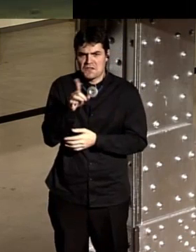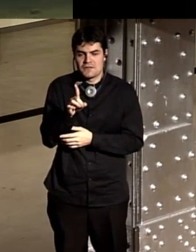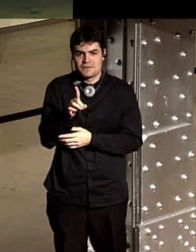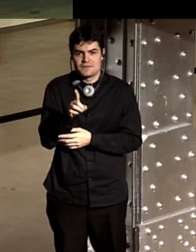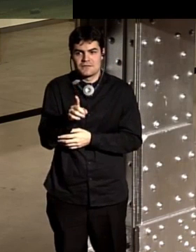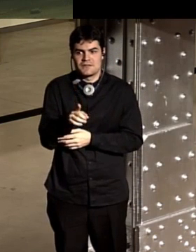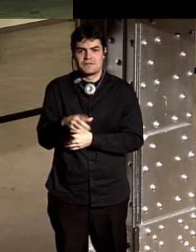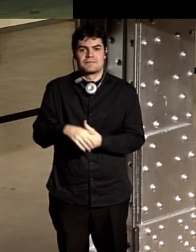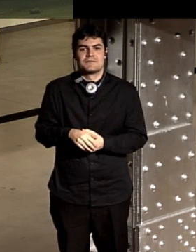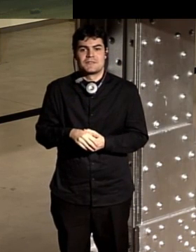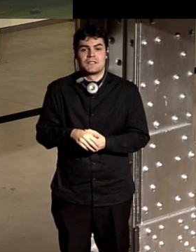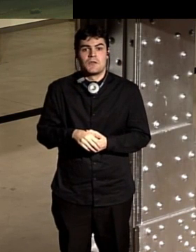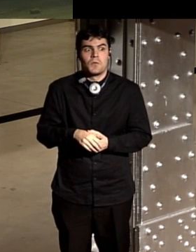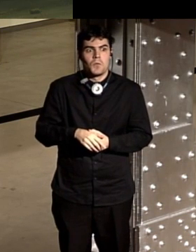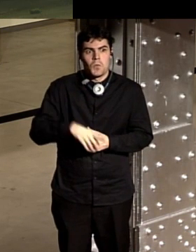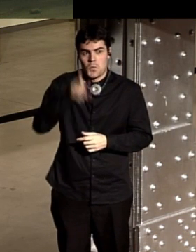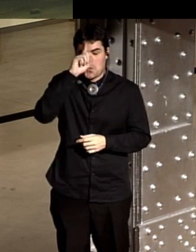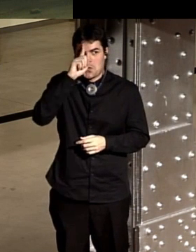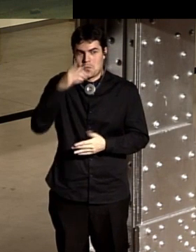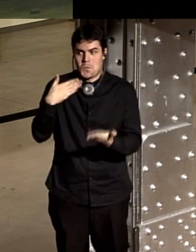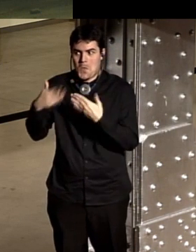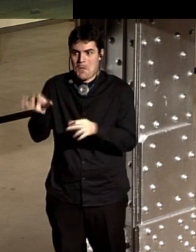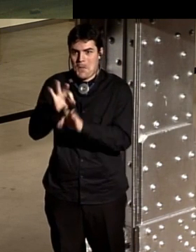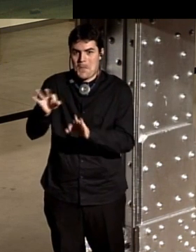angry. Angry, ya. Puede ser, no le he hablado.